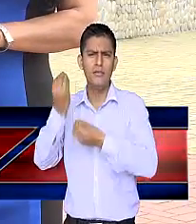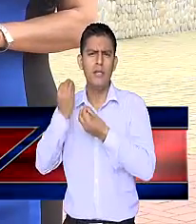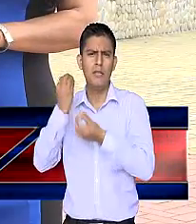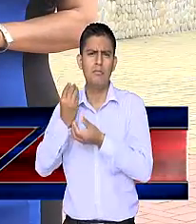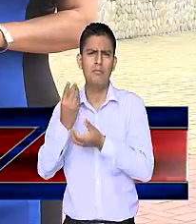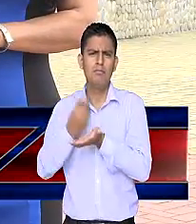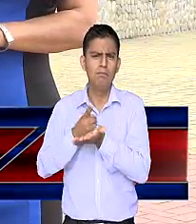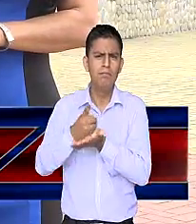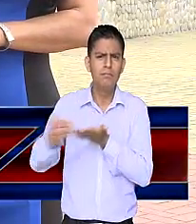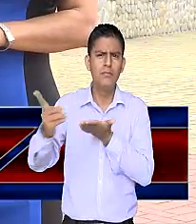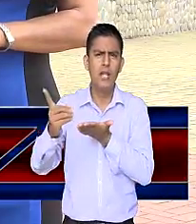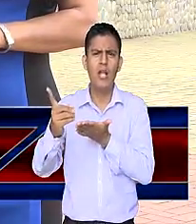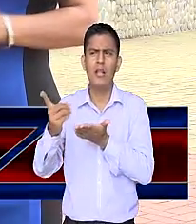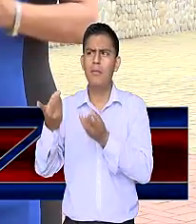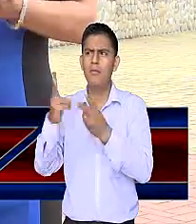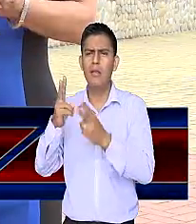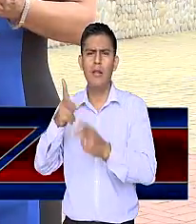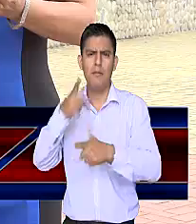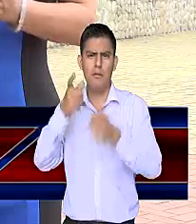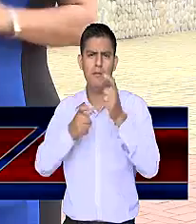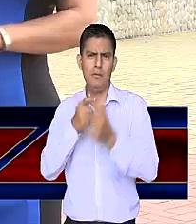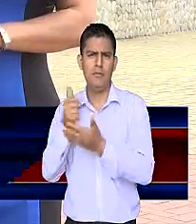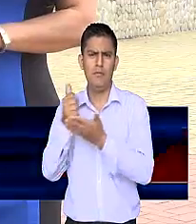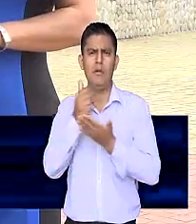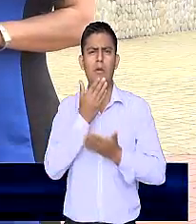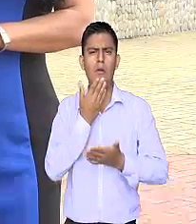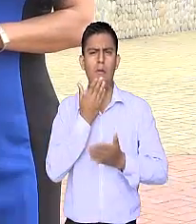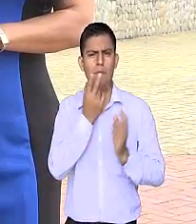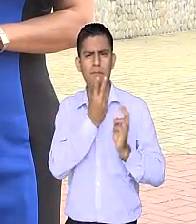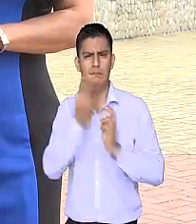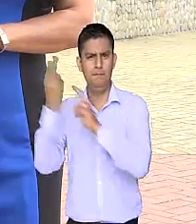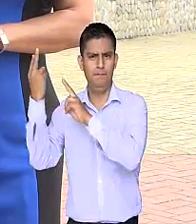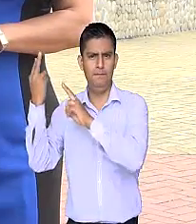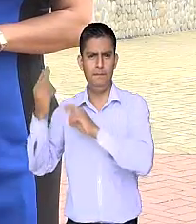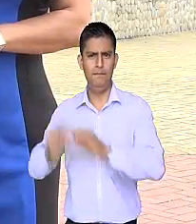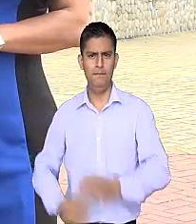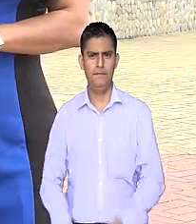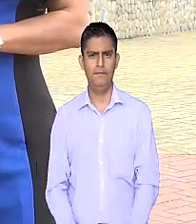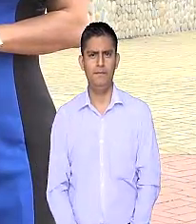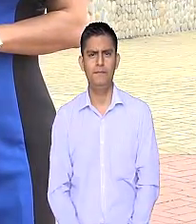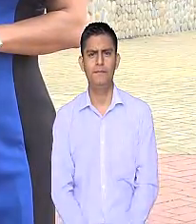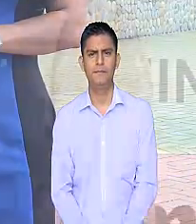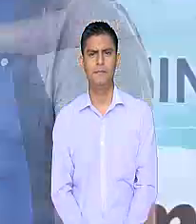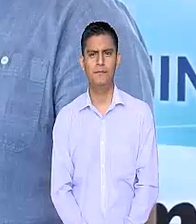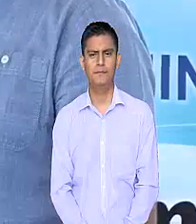nuestras autoridades municipales junto a su pueblo. Veamos de qué se trata.